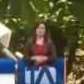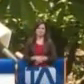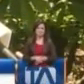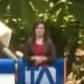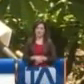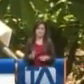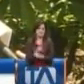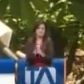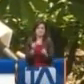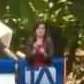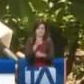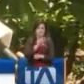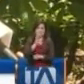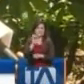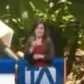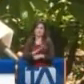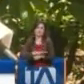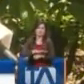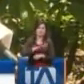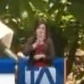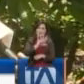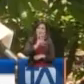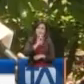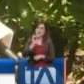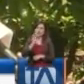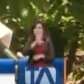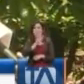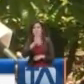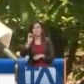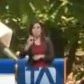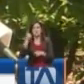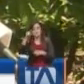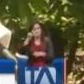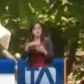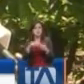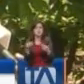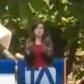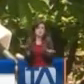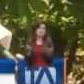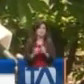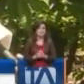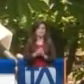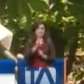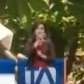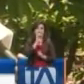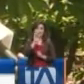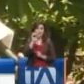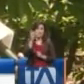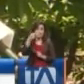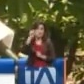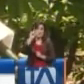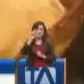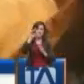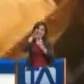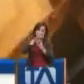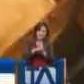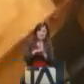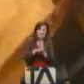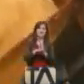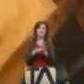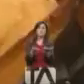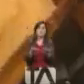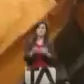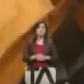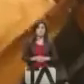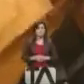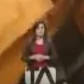estar entre 500 y 550 millones de dólares apenas. Entonces estamos hablando cerca de 300 millones menos que va a percibir el sector. Además, la